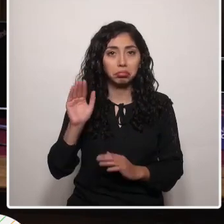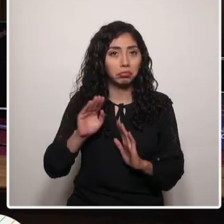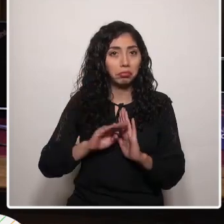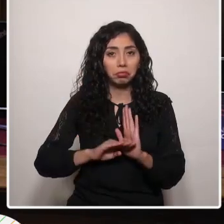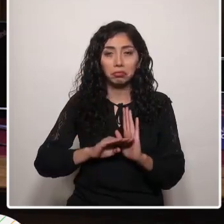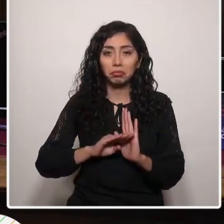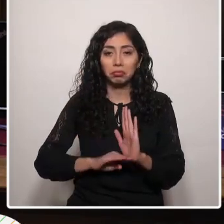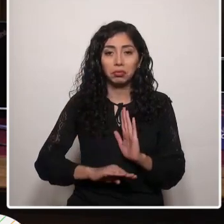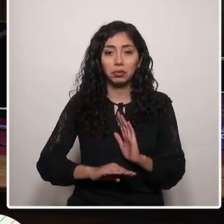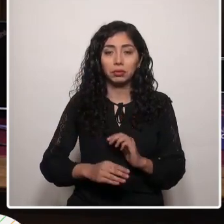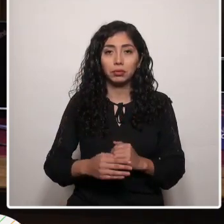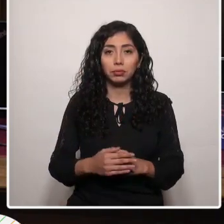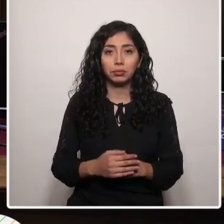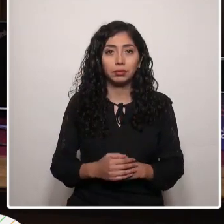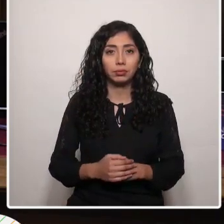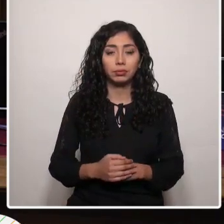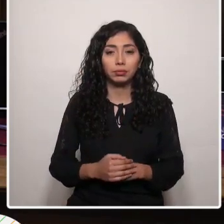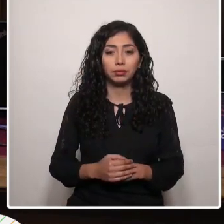Desactivarlo.